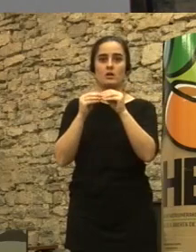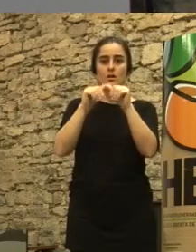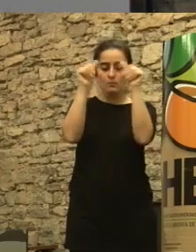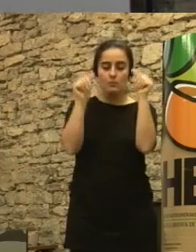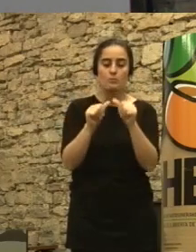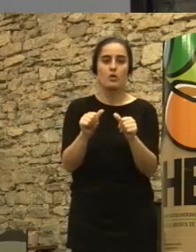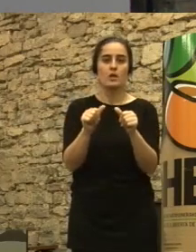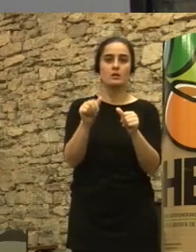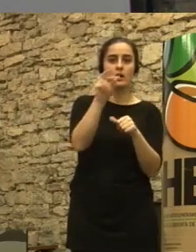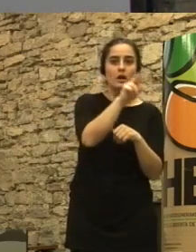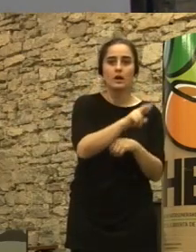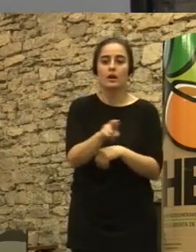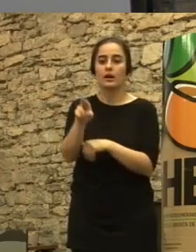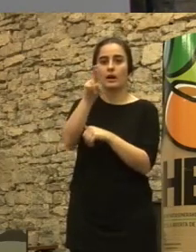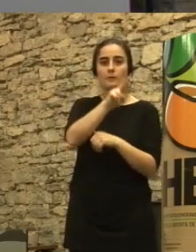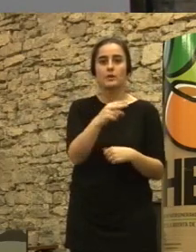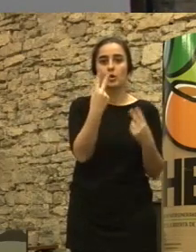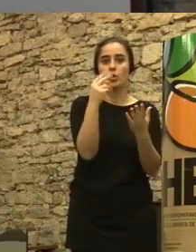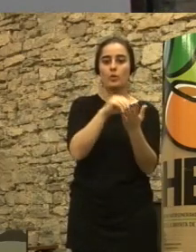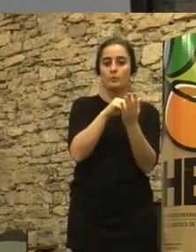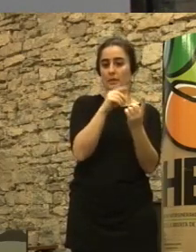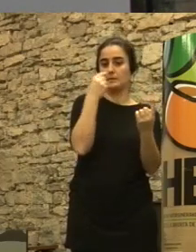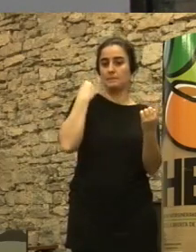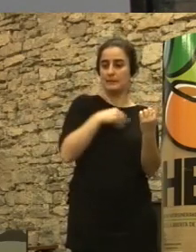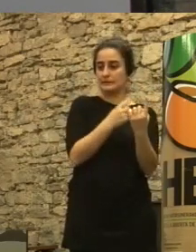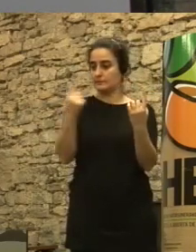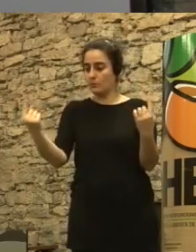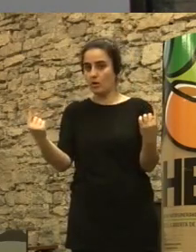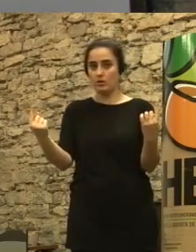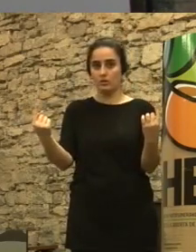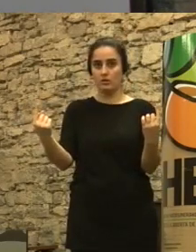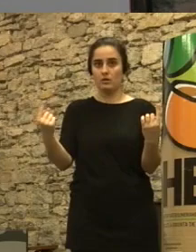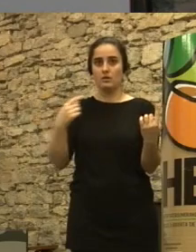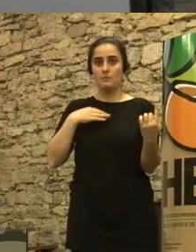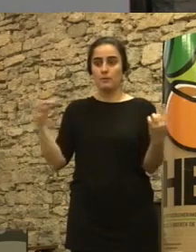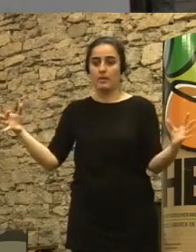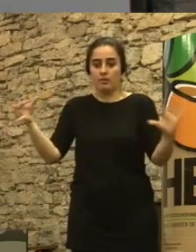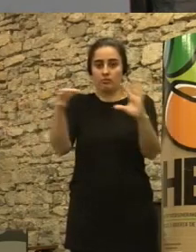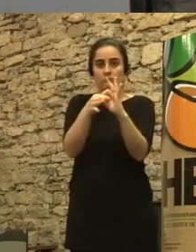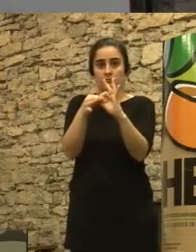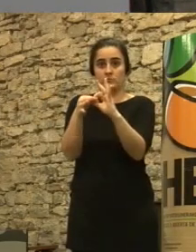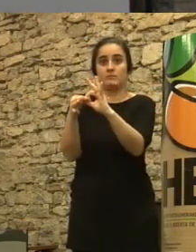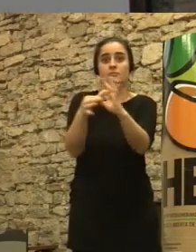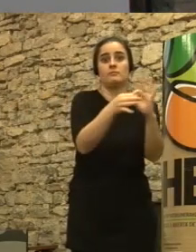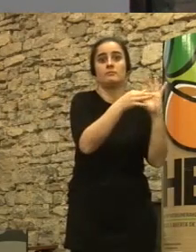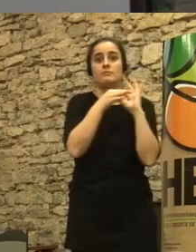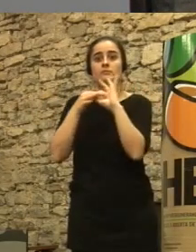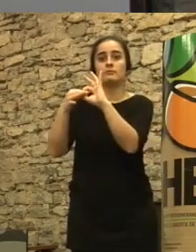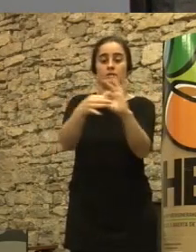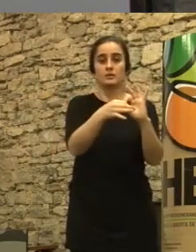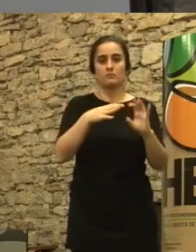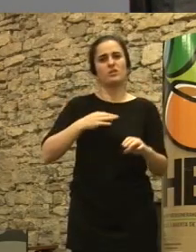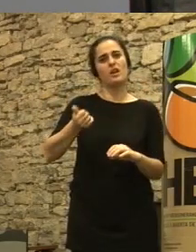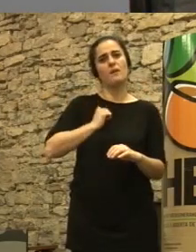o reproduciendo dos veces lo mismo y podrían crear alianzas de las que se